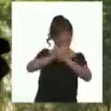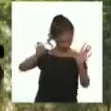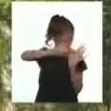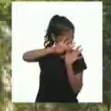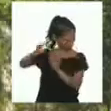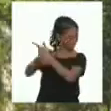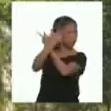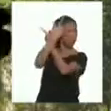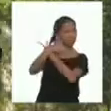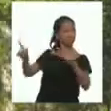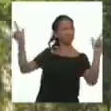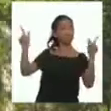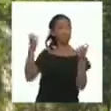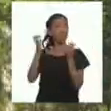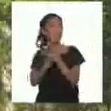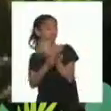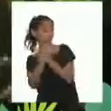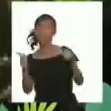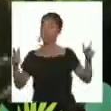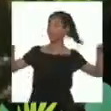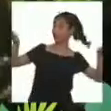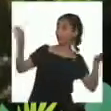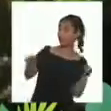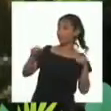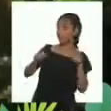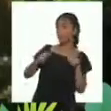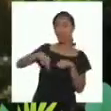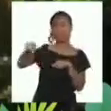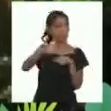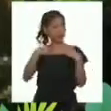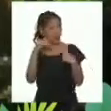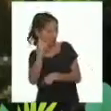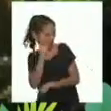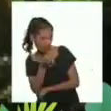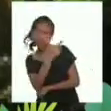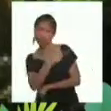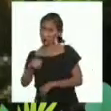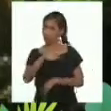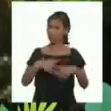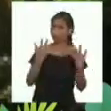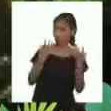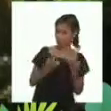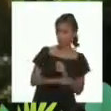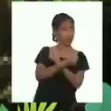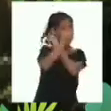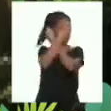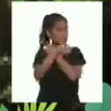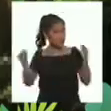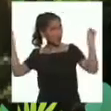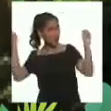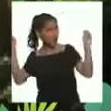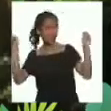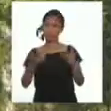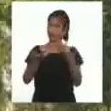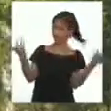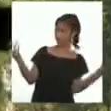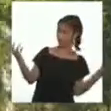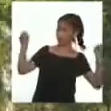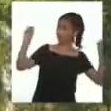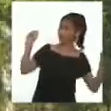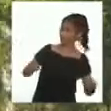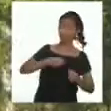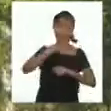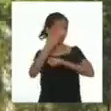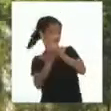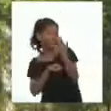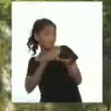para liberarse del dominio español. ¡Claro! Y tenían mucha razón al buscar liberarse de tantos abusos cometidos.